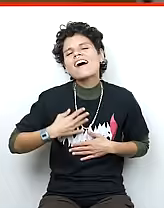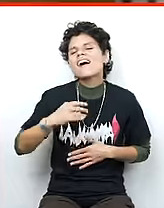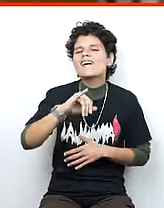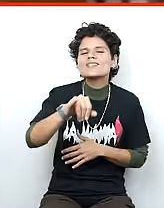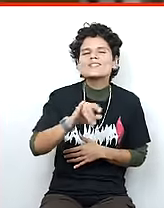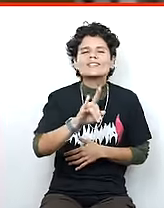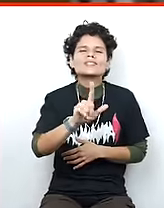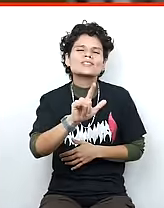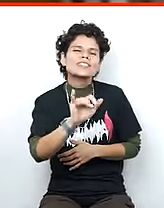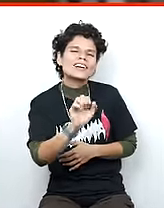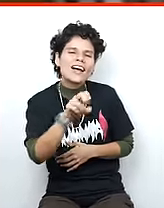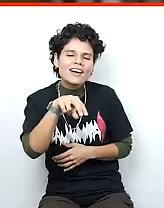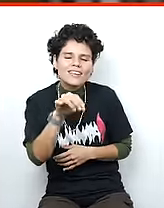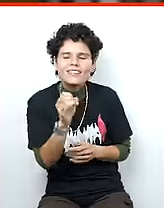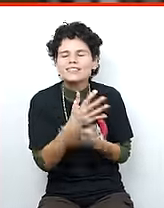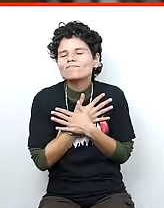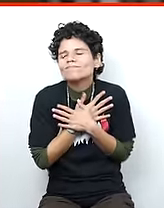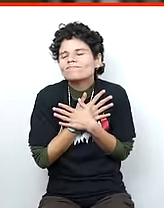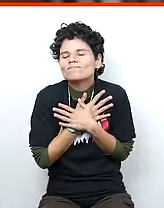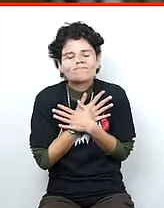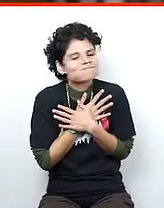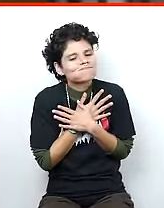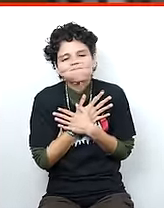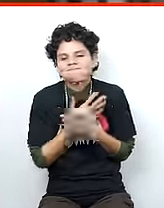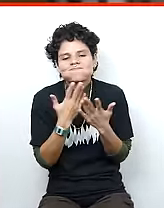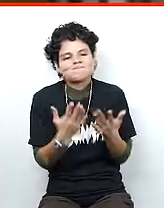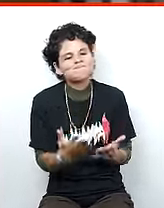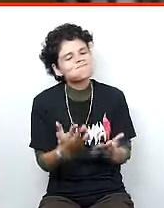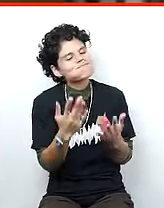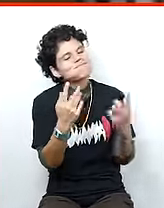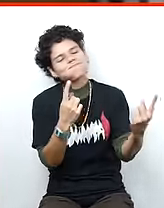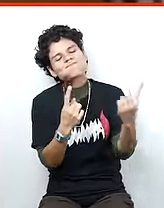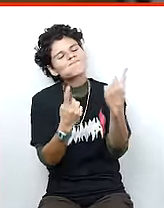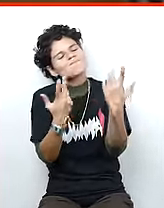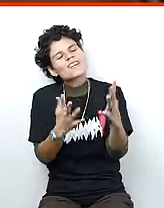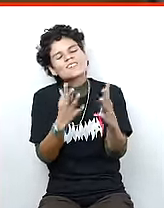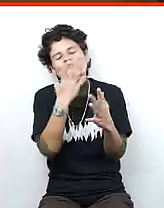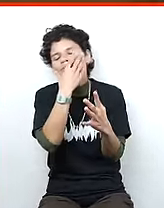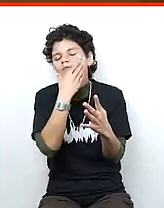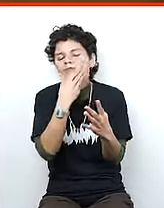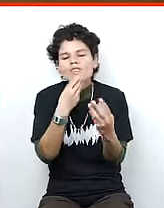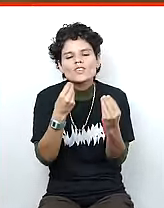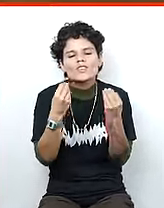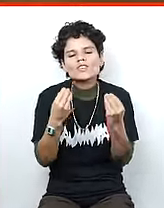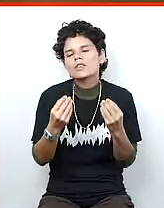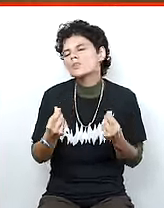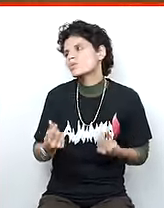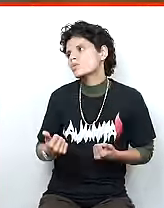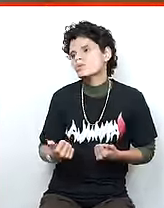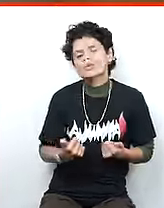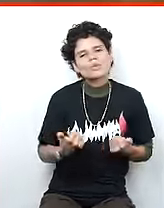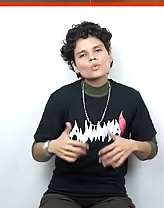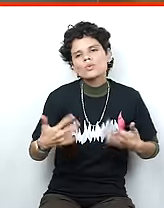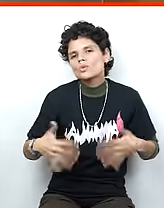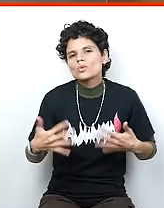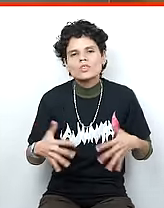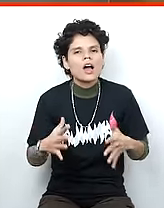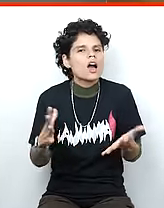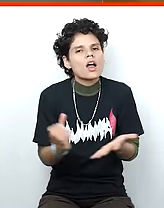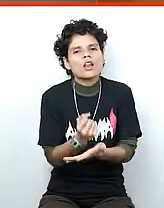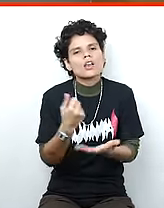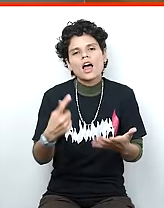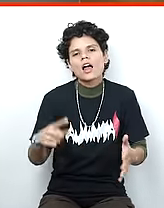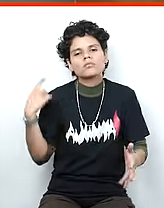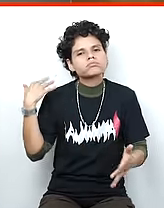¡Yuri, compadre, amigo querido! ¡Qué bonito momento! Muchas gracias, aquí estamos ya, por fin los conocemos. Por fin los